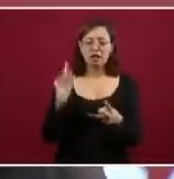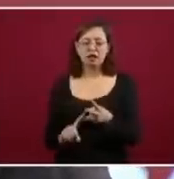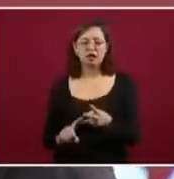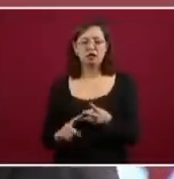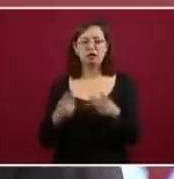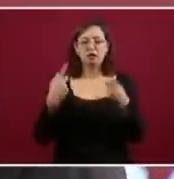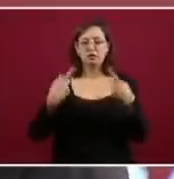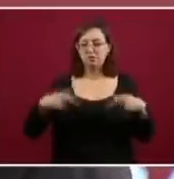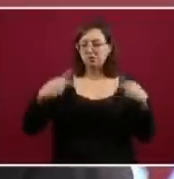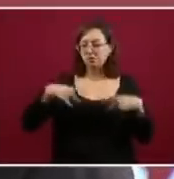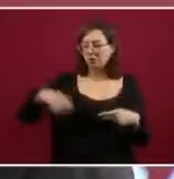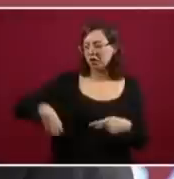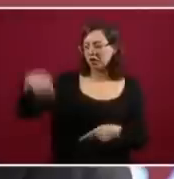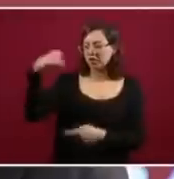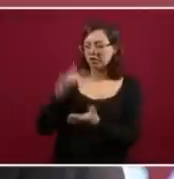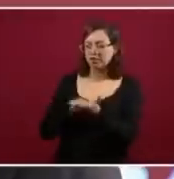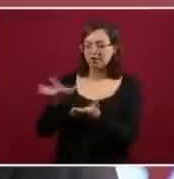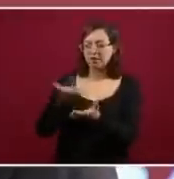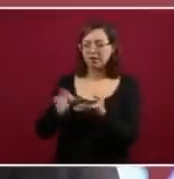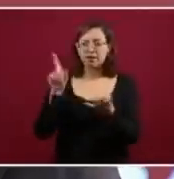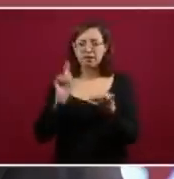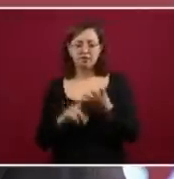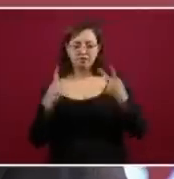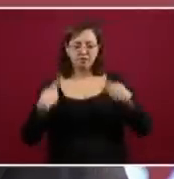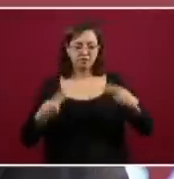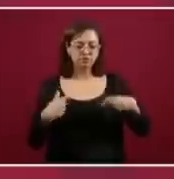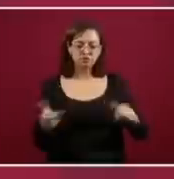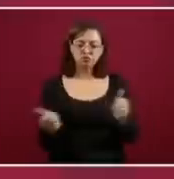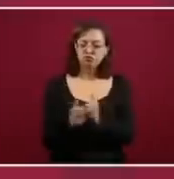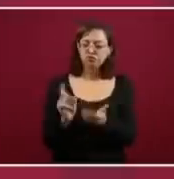mayores a personas con discapacidad